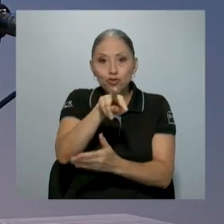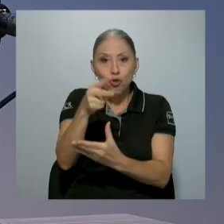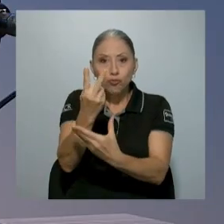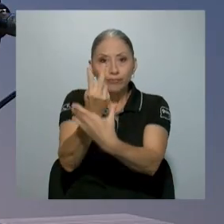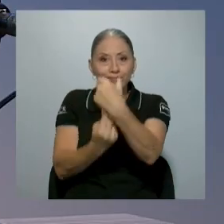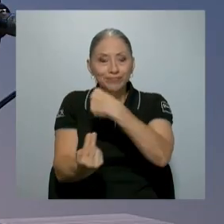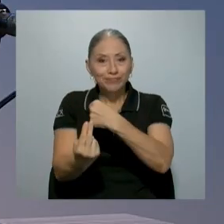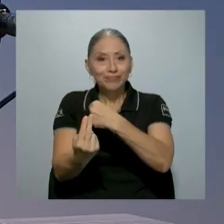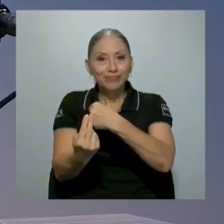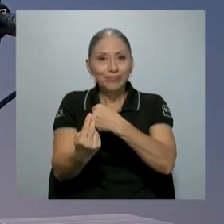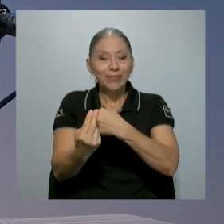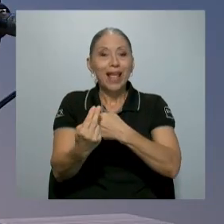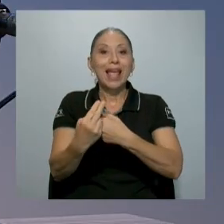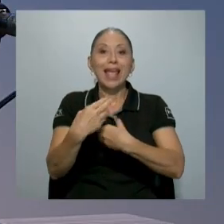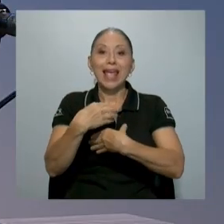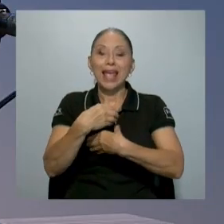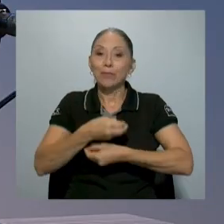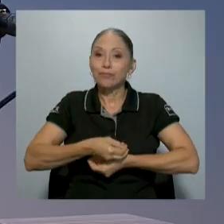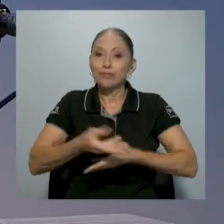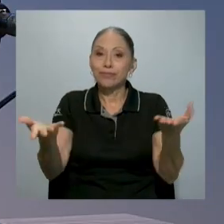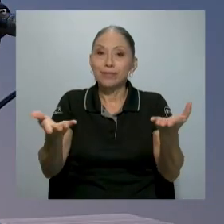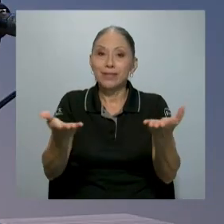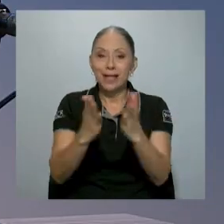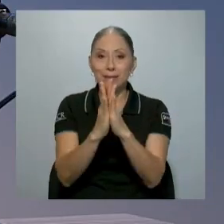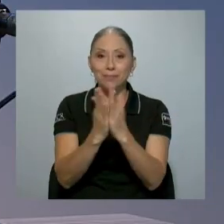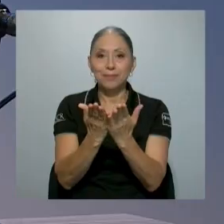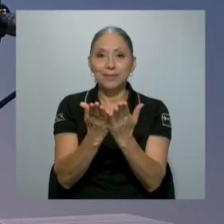sacaron el quinto informe,